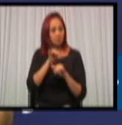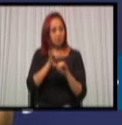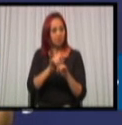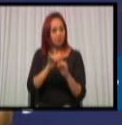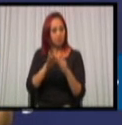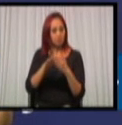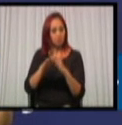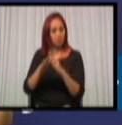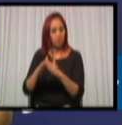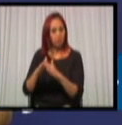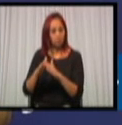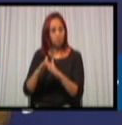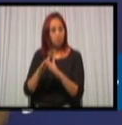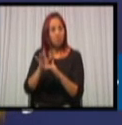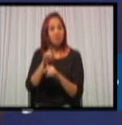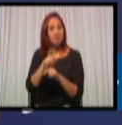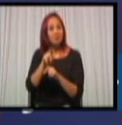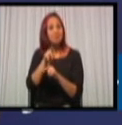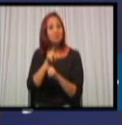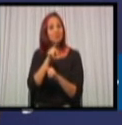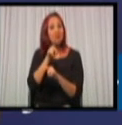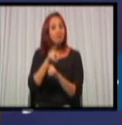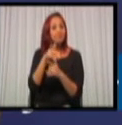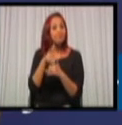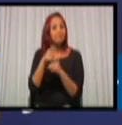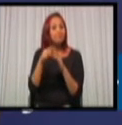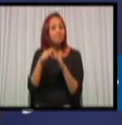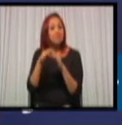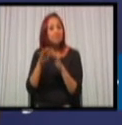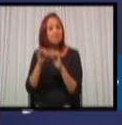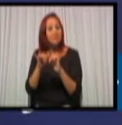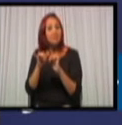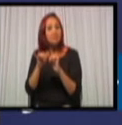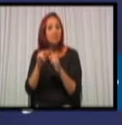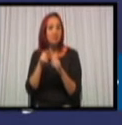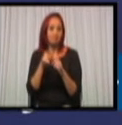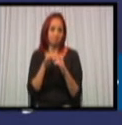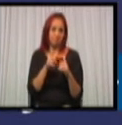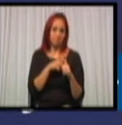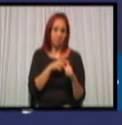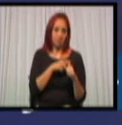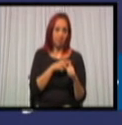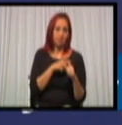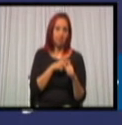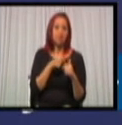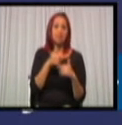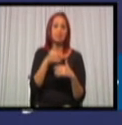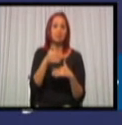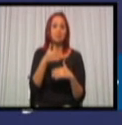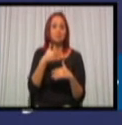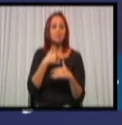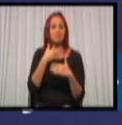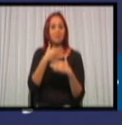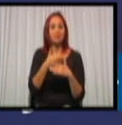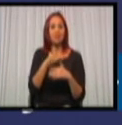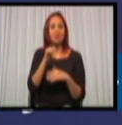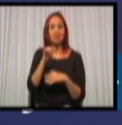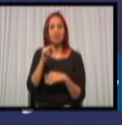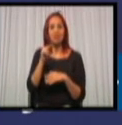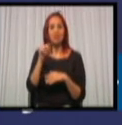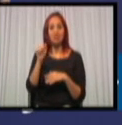pueblos. Esas divisas se van a quedar ahí, de primera entrada. Tenemos que llevar ahí a Lina